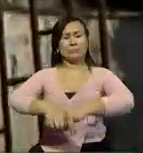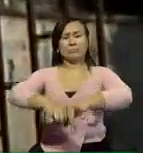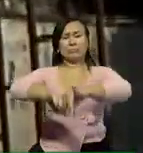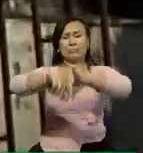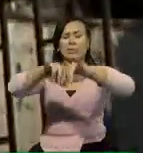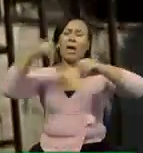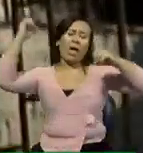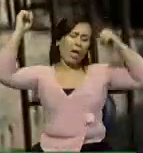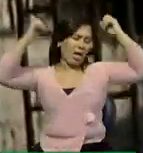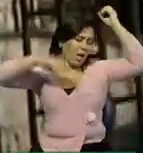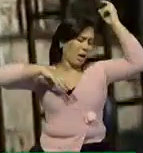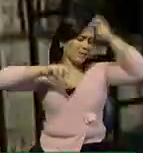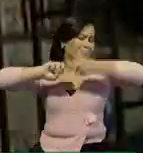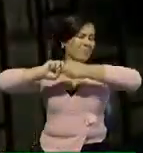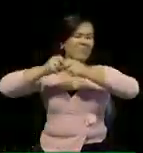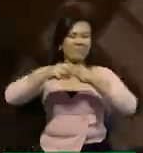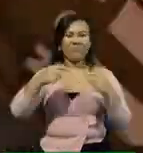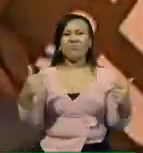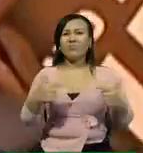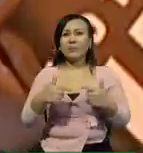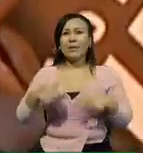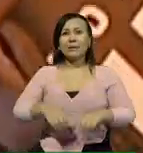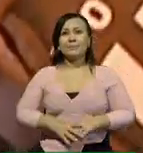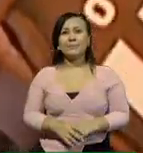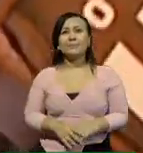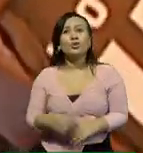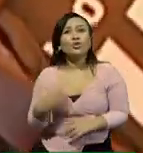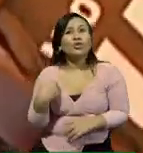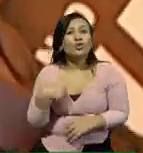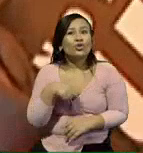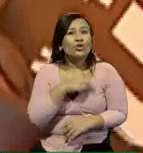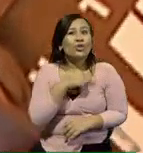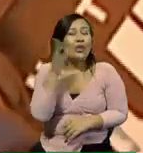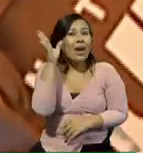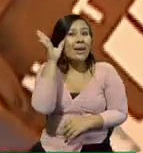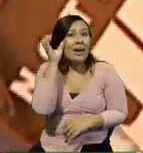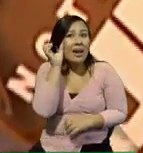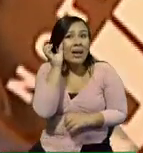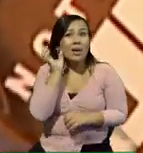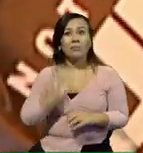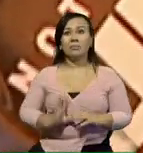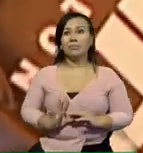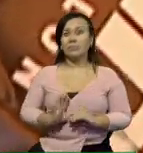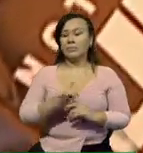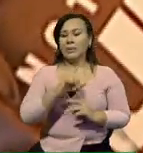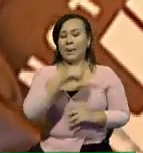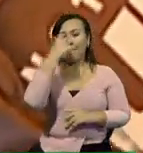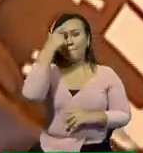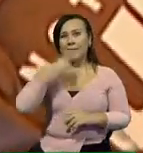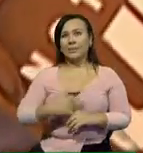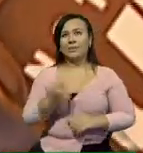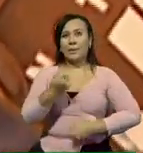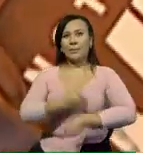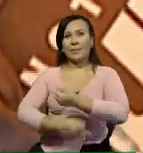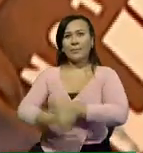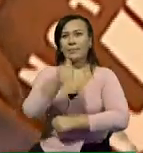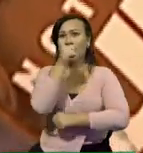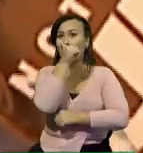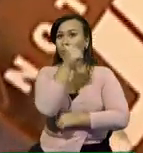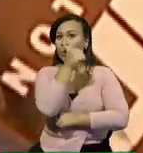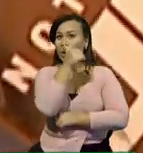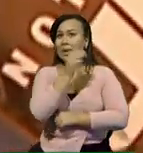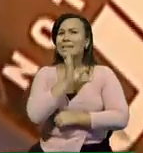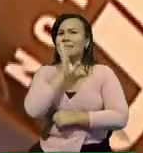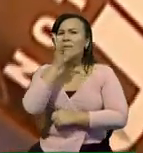no faltaban los problemas y riñas. Nosotros creemos, y la mayoría del barrio, que el señor vendía droga, porque